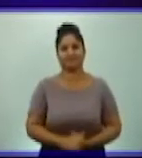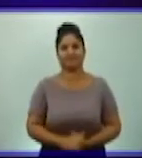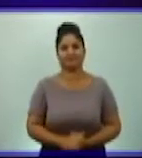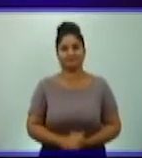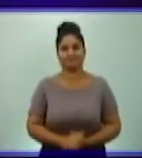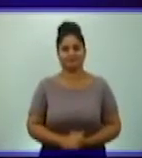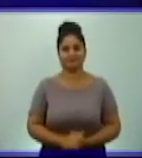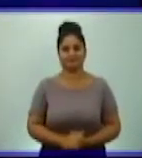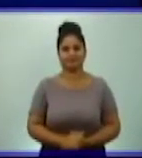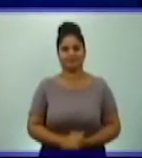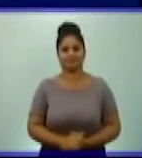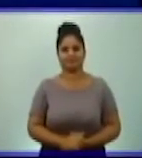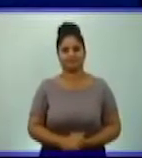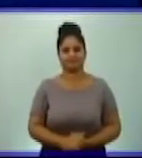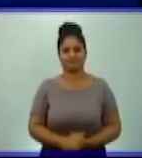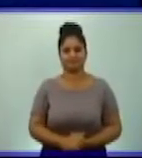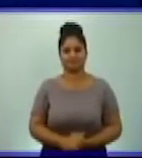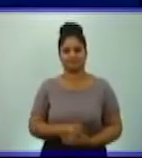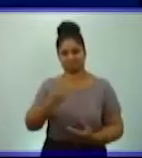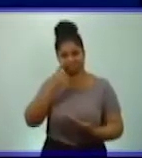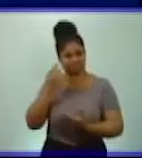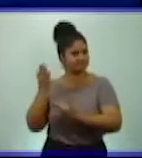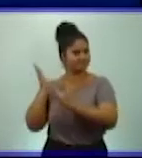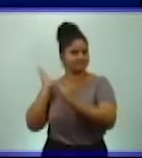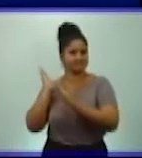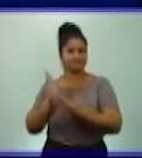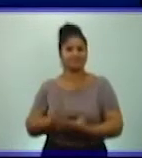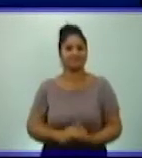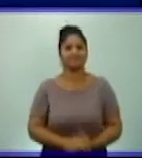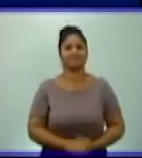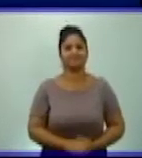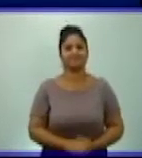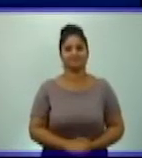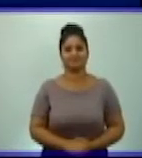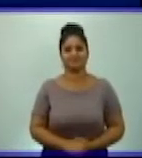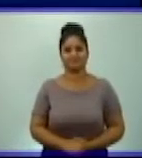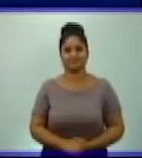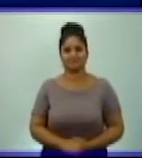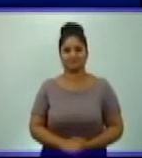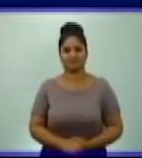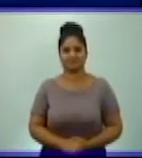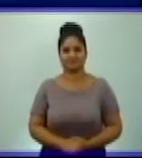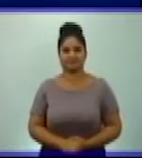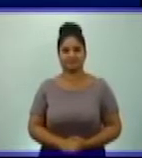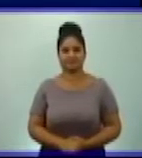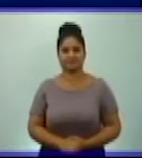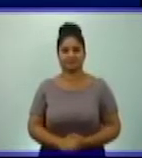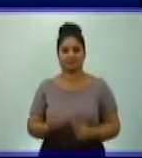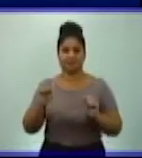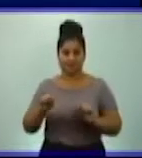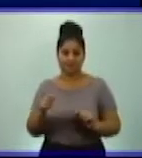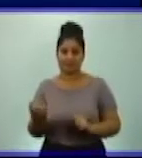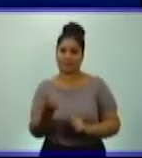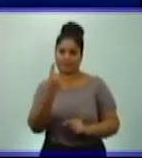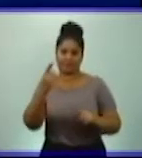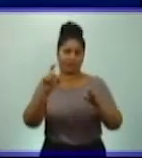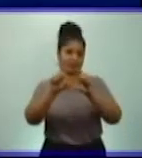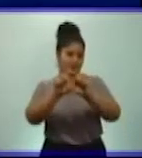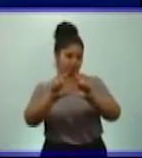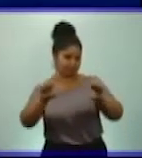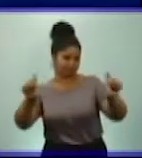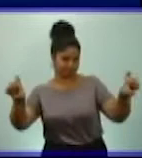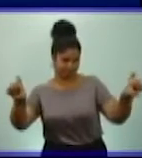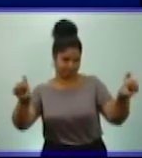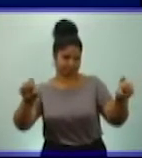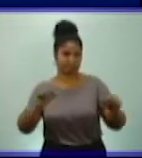sus fragmentos en pantalla. Acá tenemos la primera estrofa. Voy a comenzar leyendo. Dice